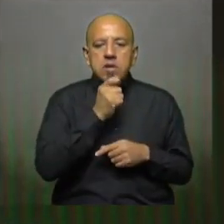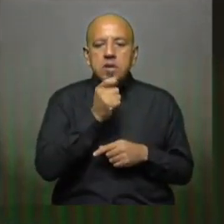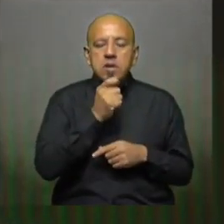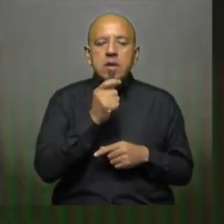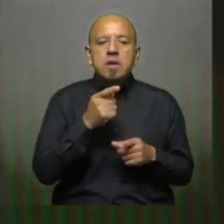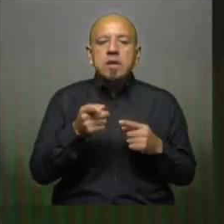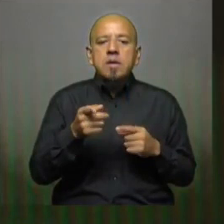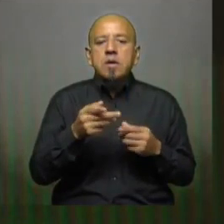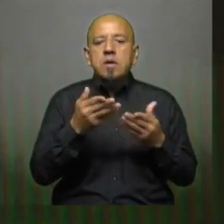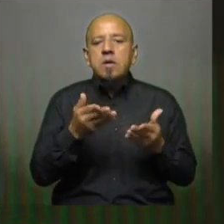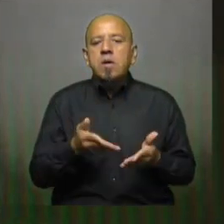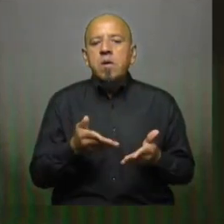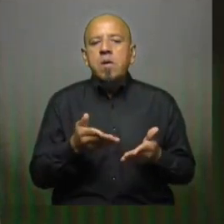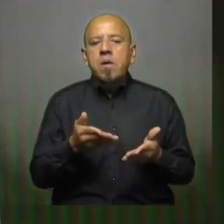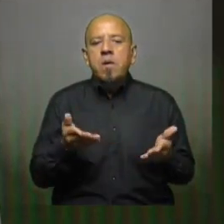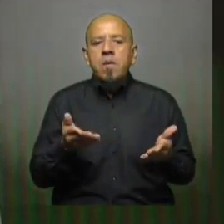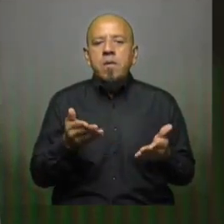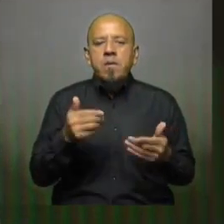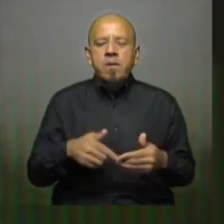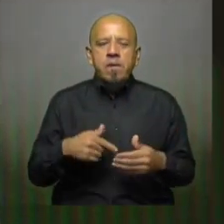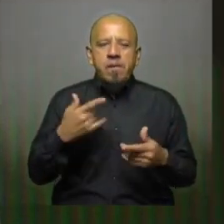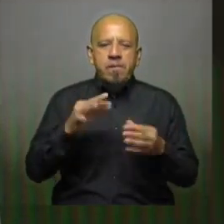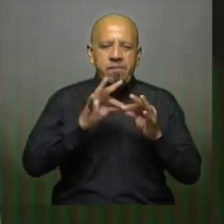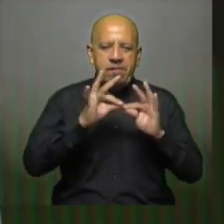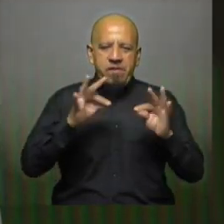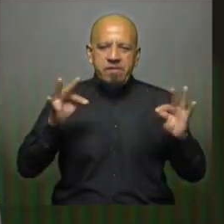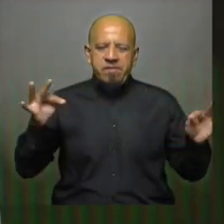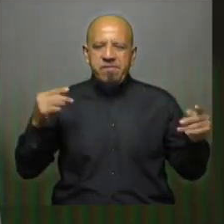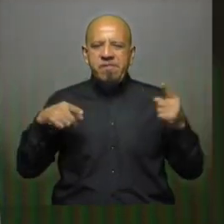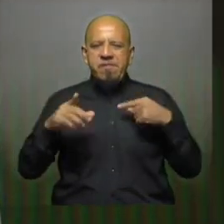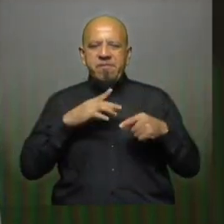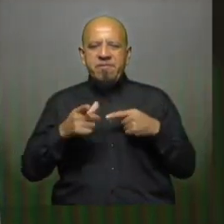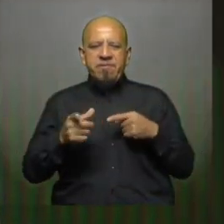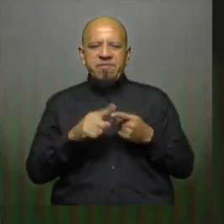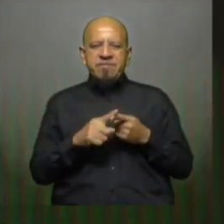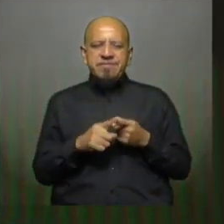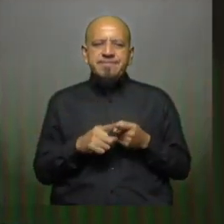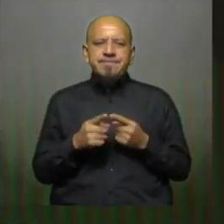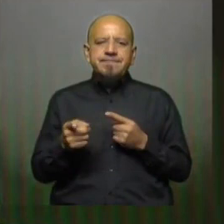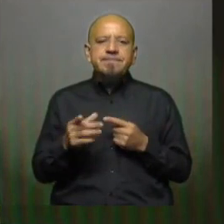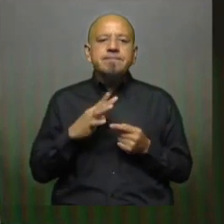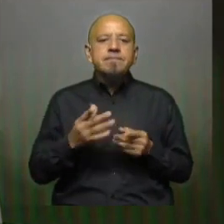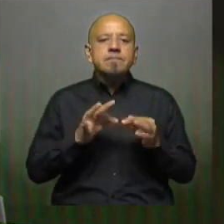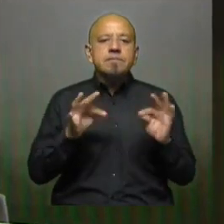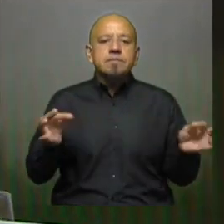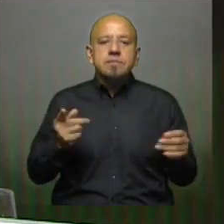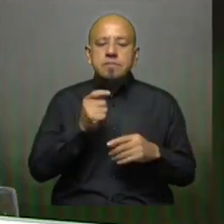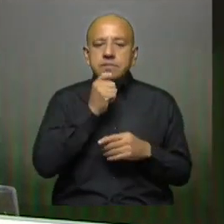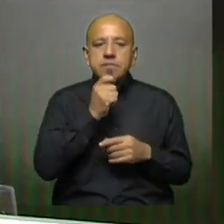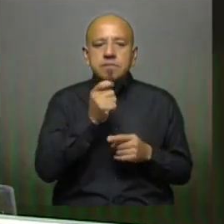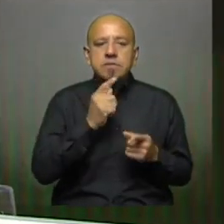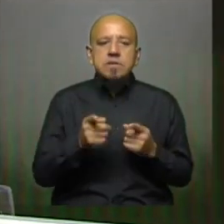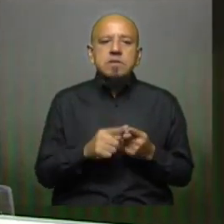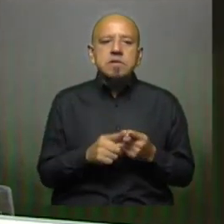hizo la entrevista y con el trayecto de esa frase hasta convertirse también en una referencia para la discusión periodística, después